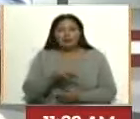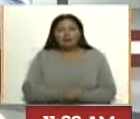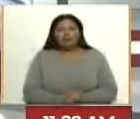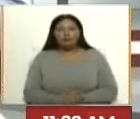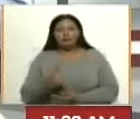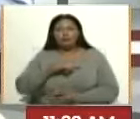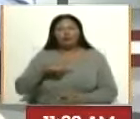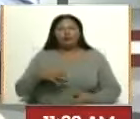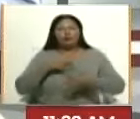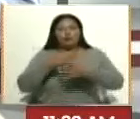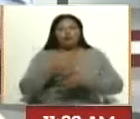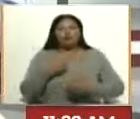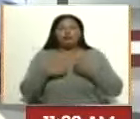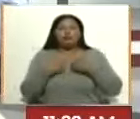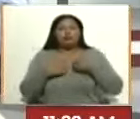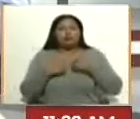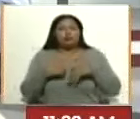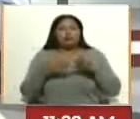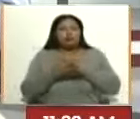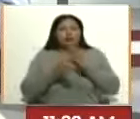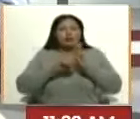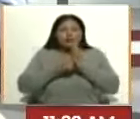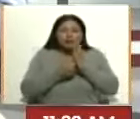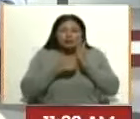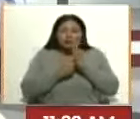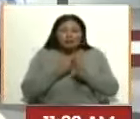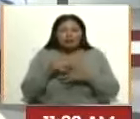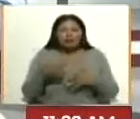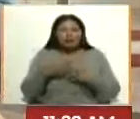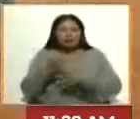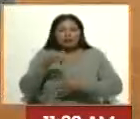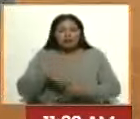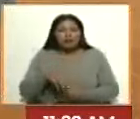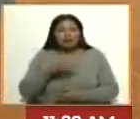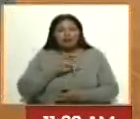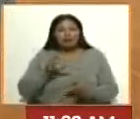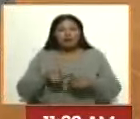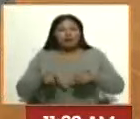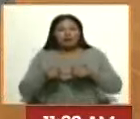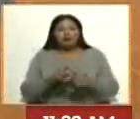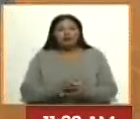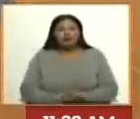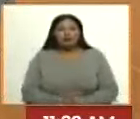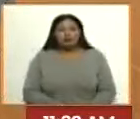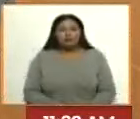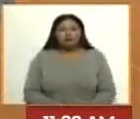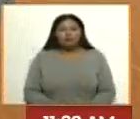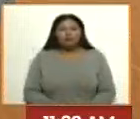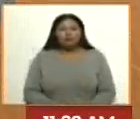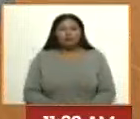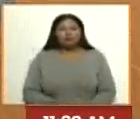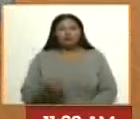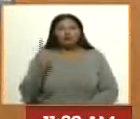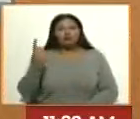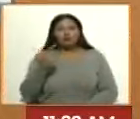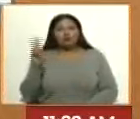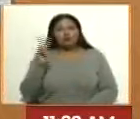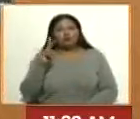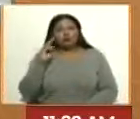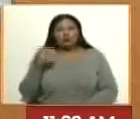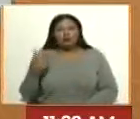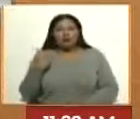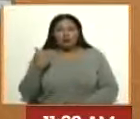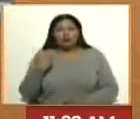intento desesperado por afianzar sus intereses acá en la región. Recordemos que no solamente Venezuela sufre las medidas